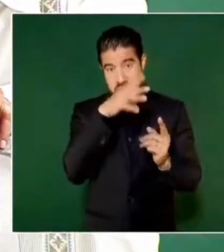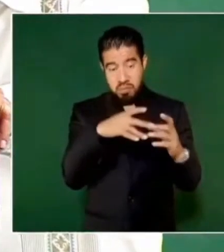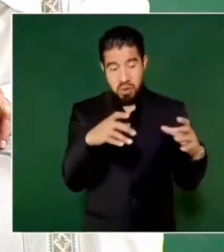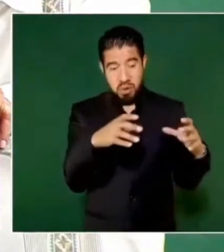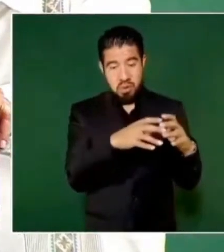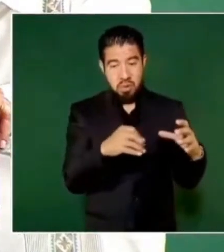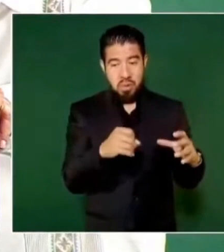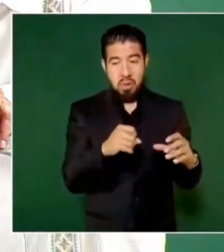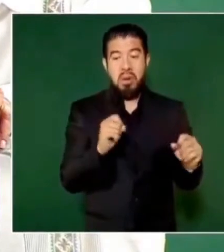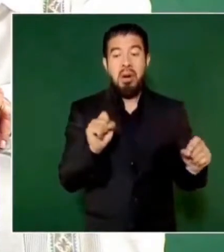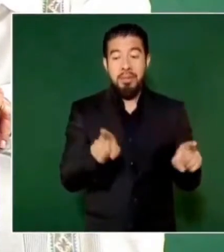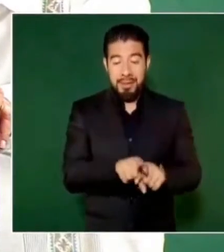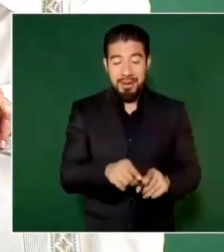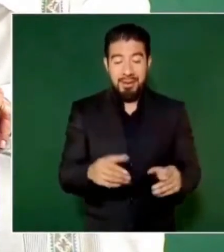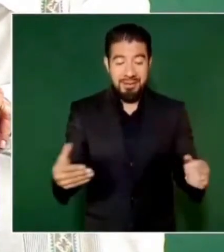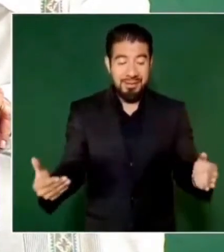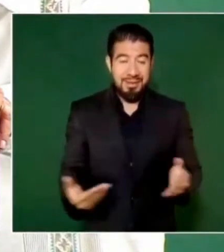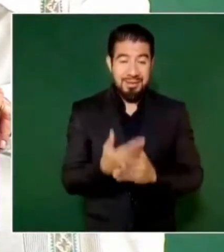tabasqueños,